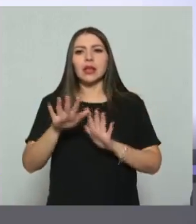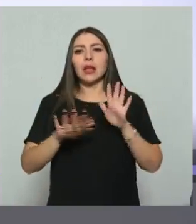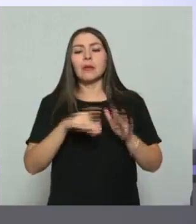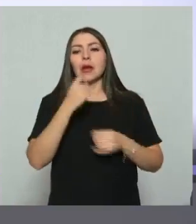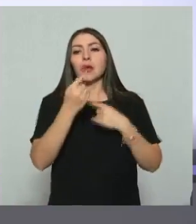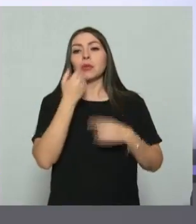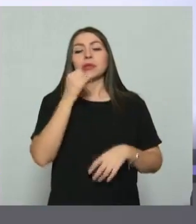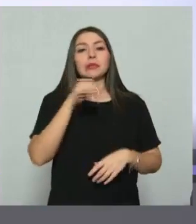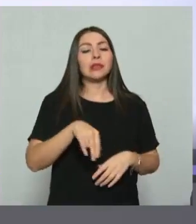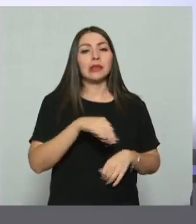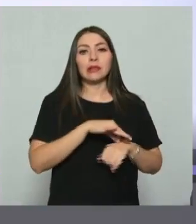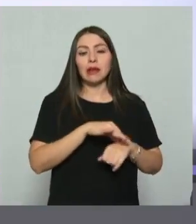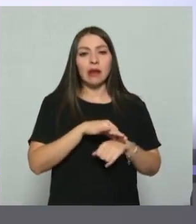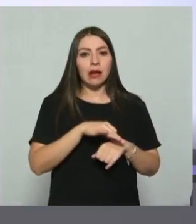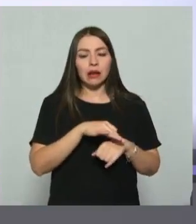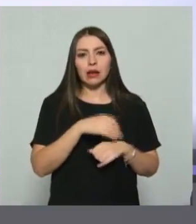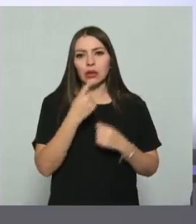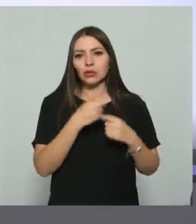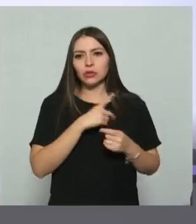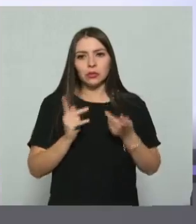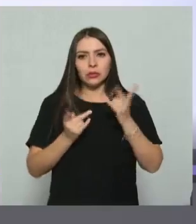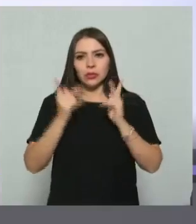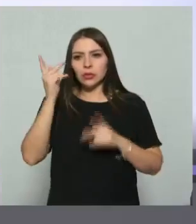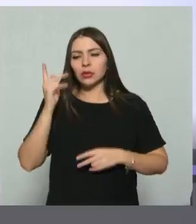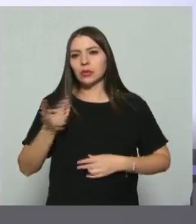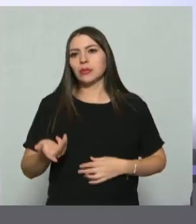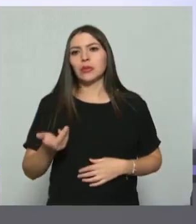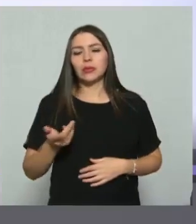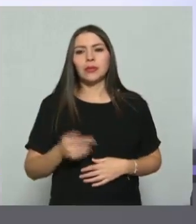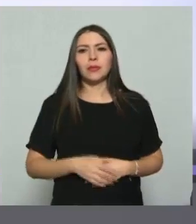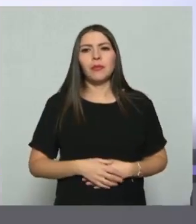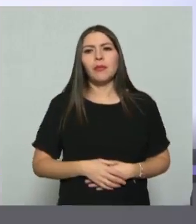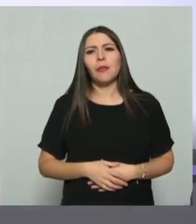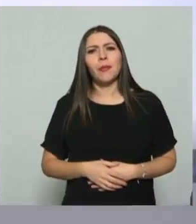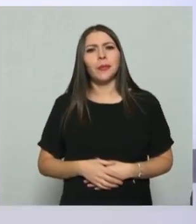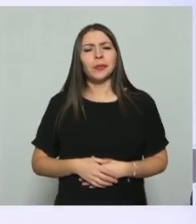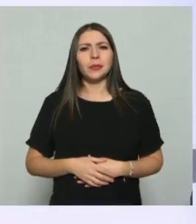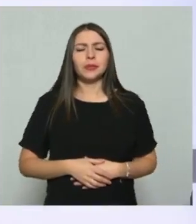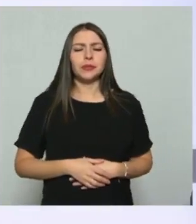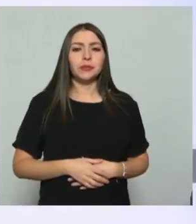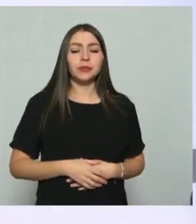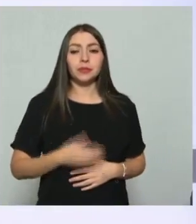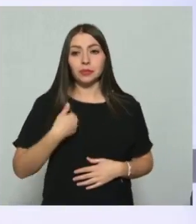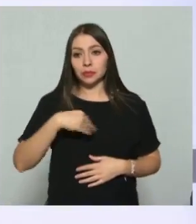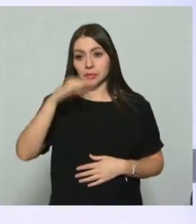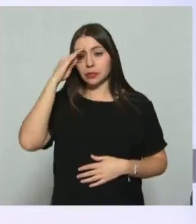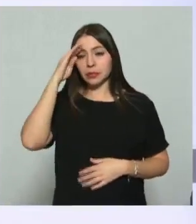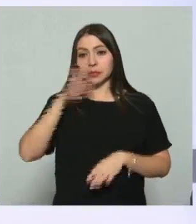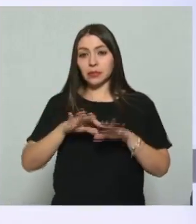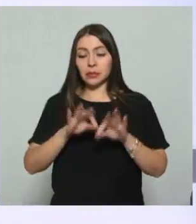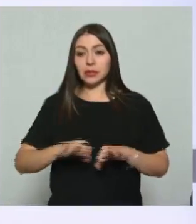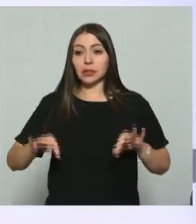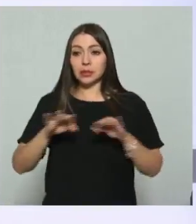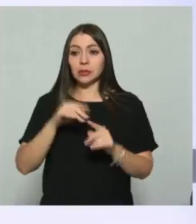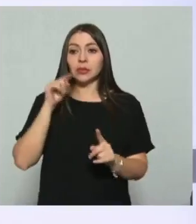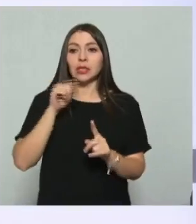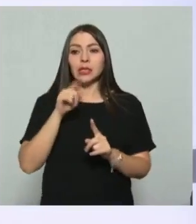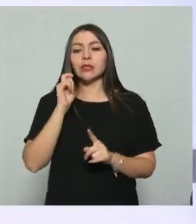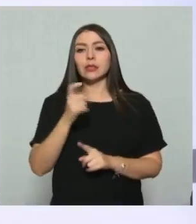vegetariano, puede ser vegano, omnívoro. Yo creo que el punto está en realmente tener